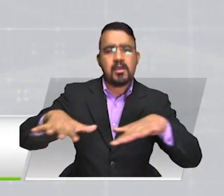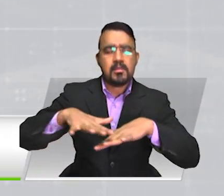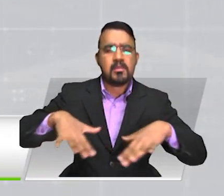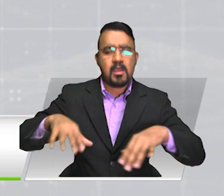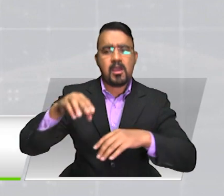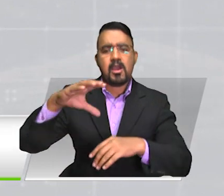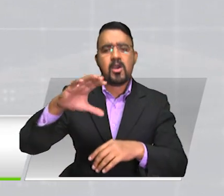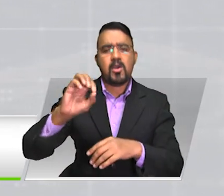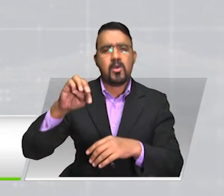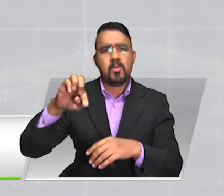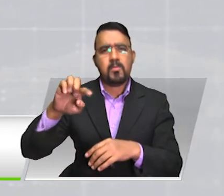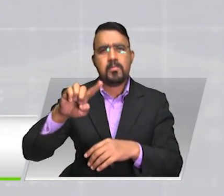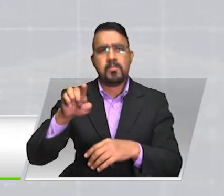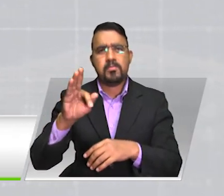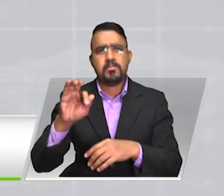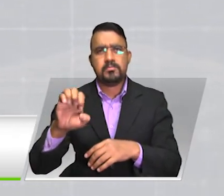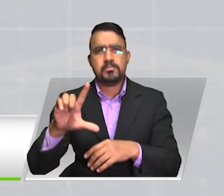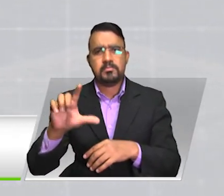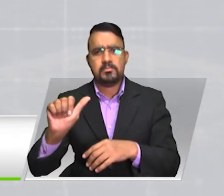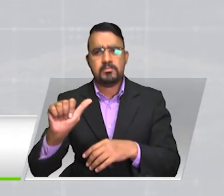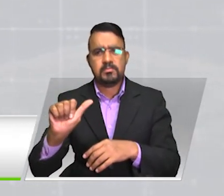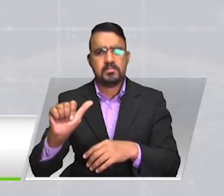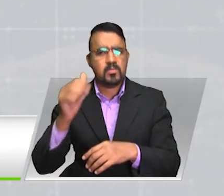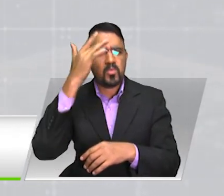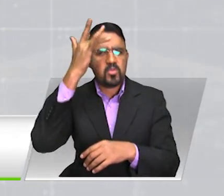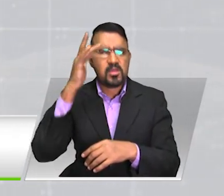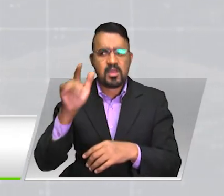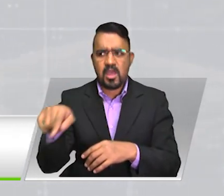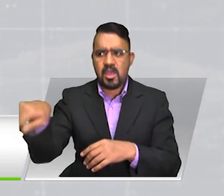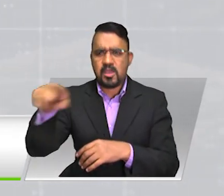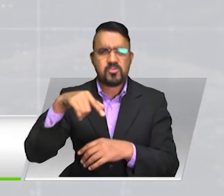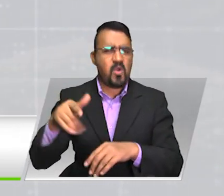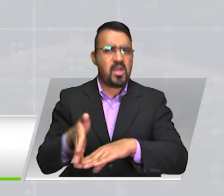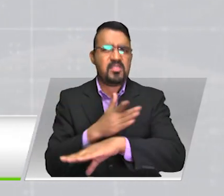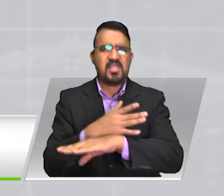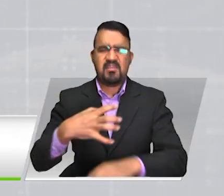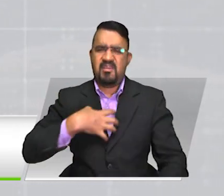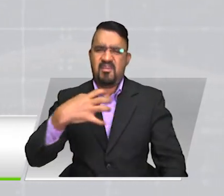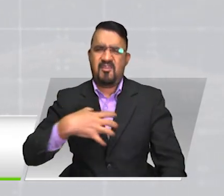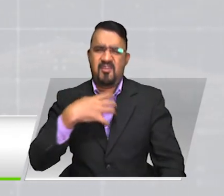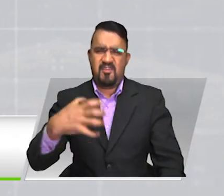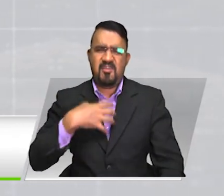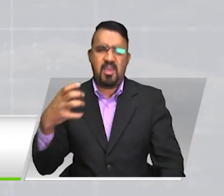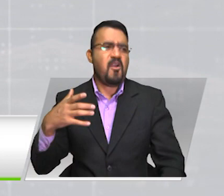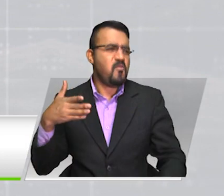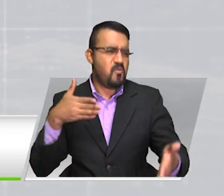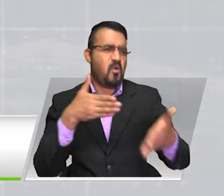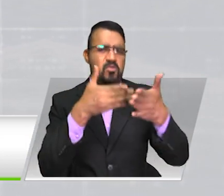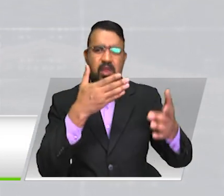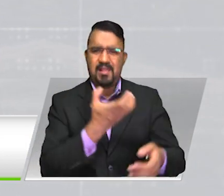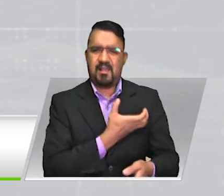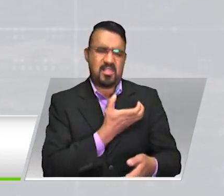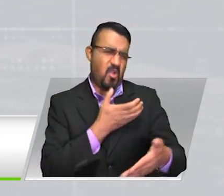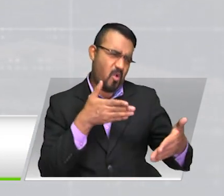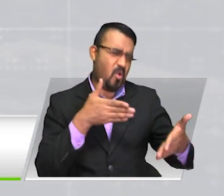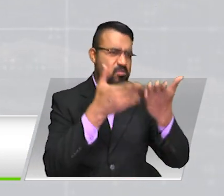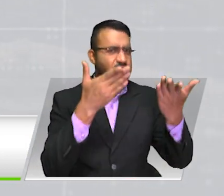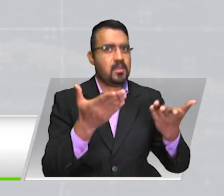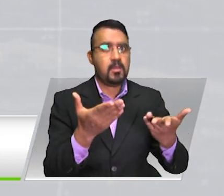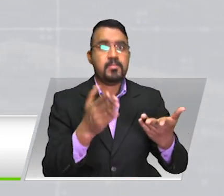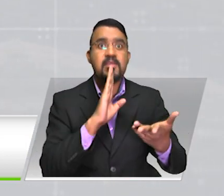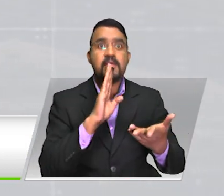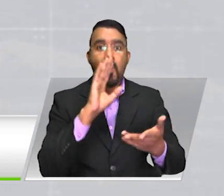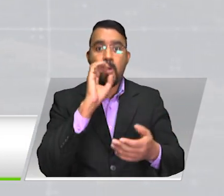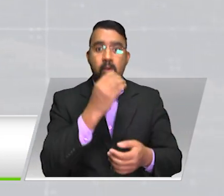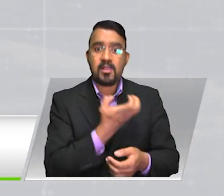del municipio. El grupo inconforme llegó hasta la casa del alcalde y la rodeó, obligando al mandatario y a su familia a abandonar la localidad.